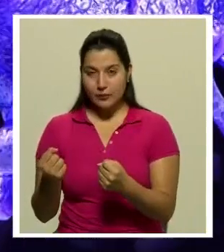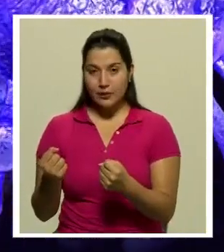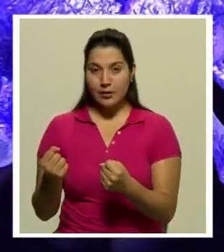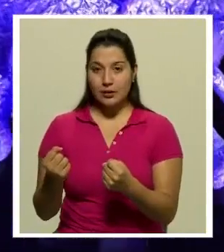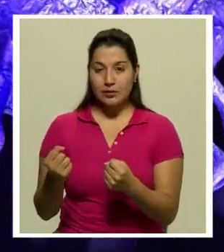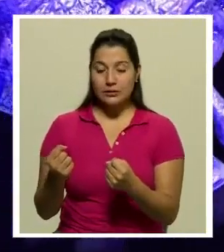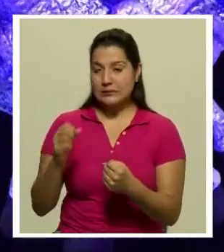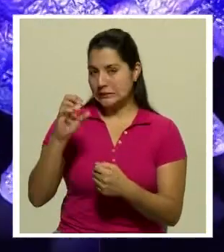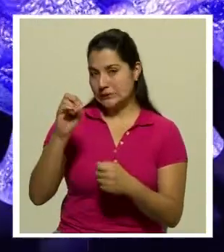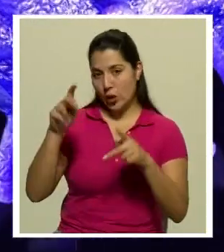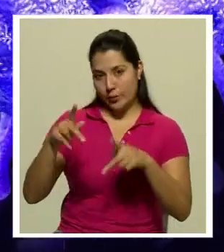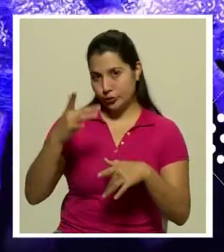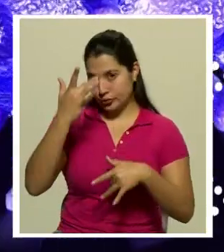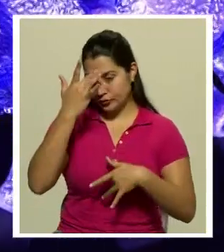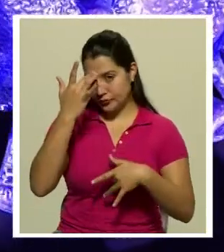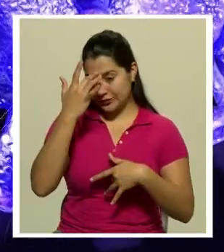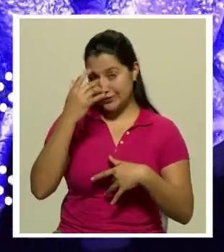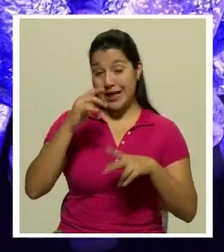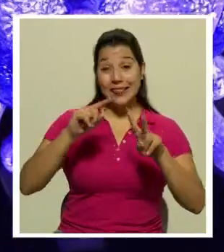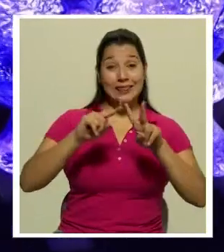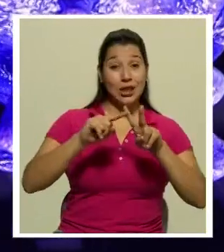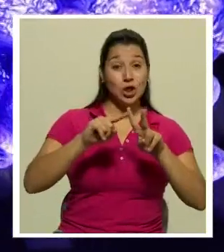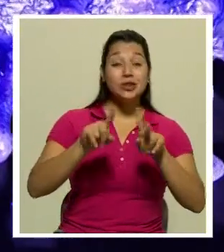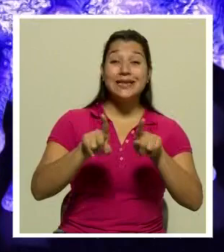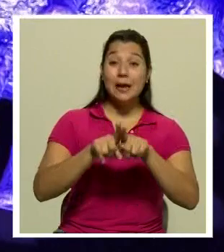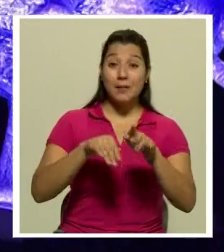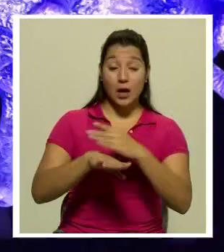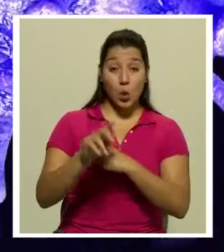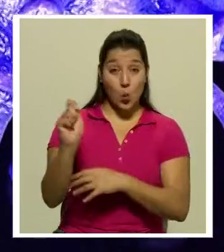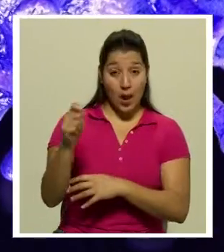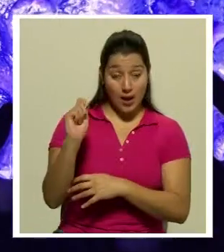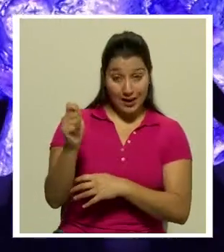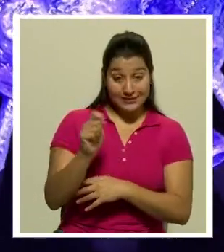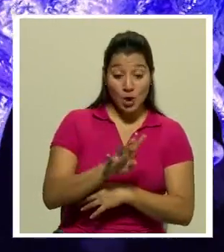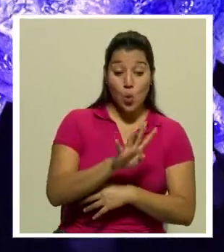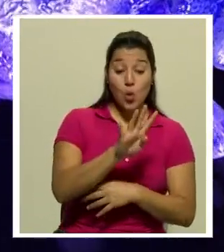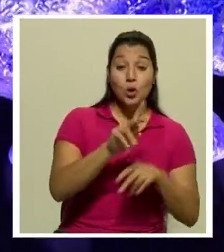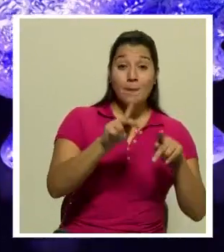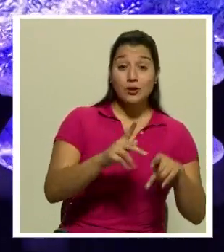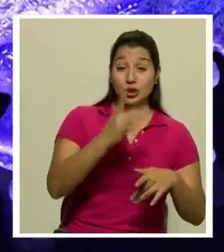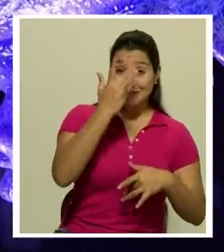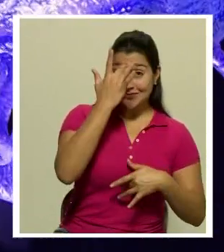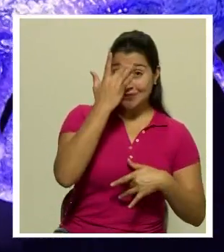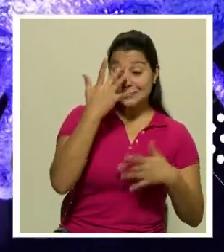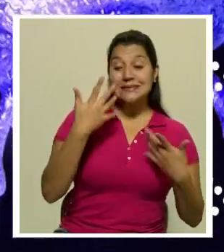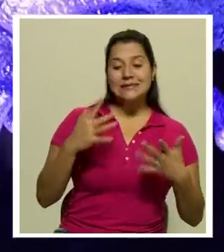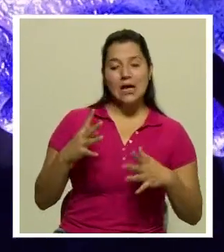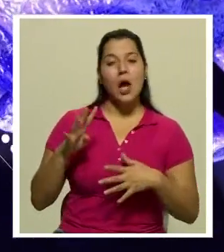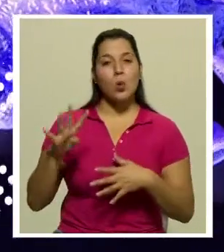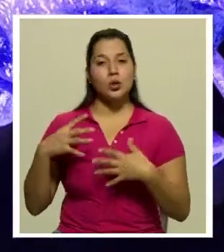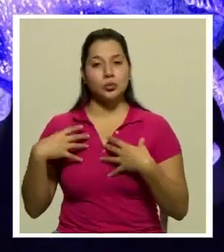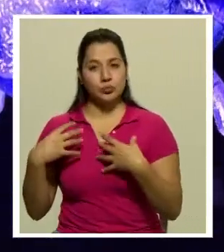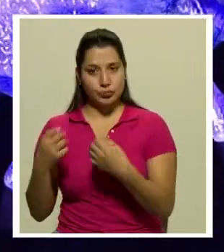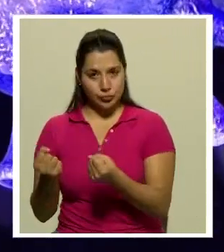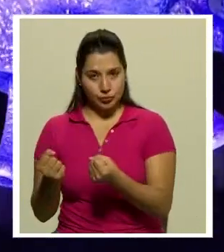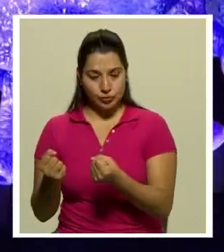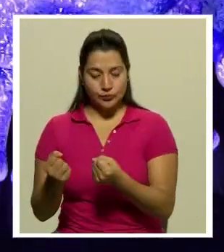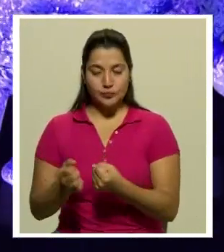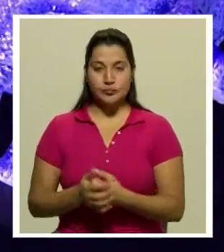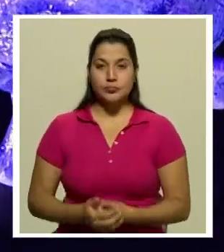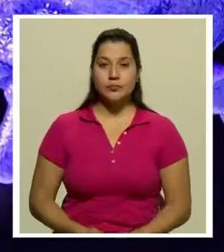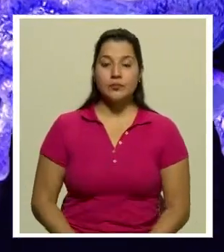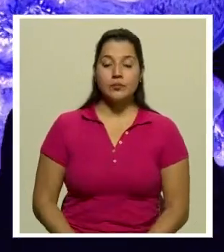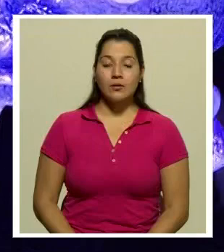cumplió con el ciclo de la enfermedad. Nicoya, también en Guanacaste, 4 personas recuperadas de las 4 positivas en este